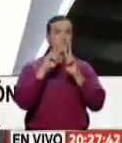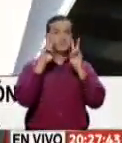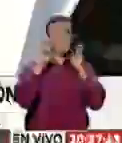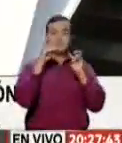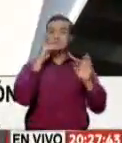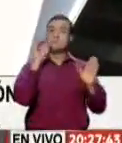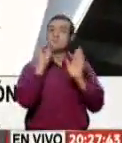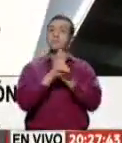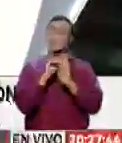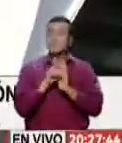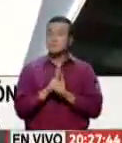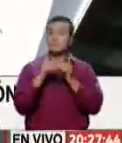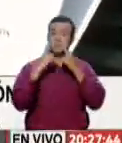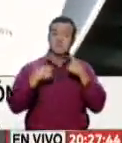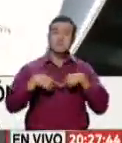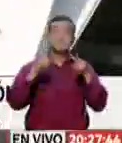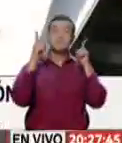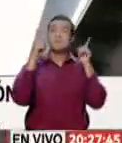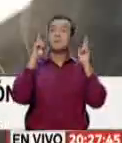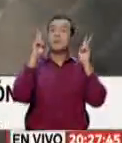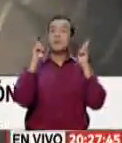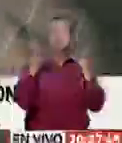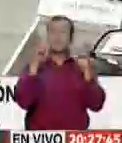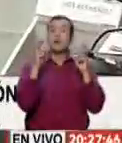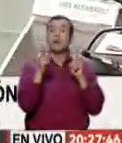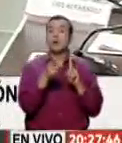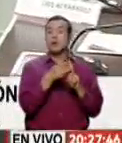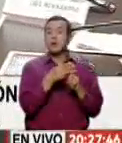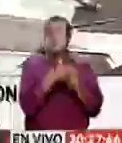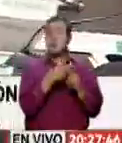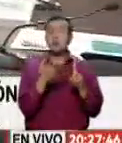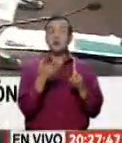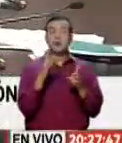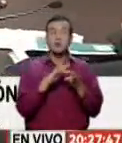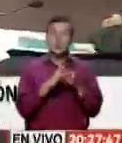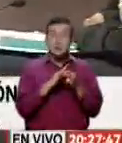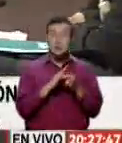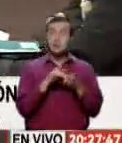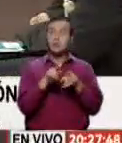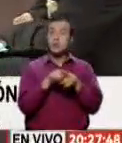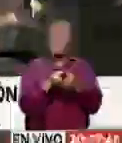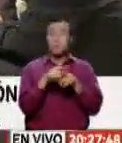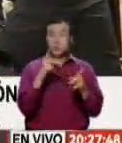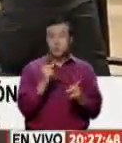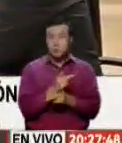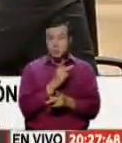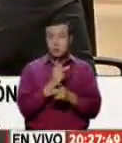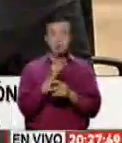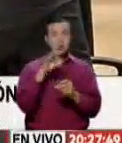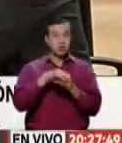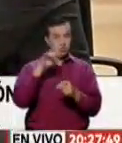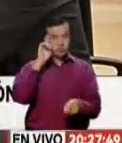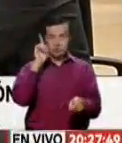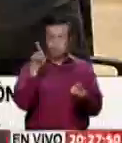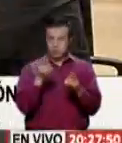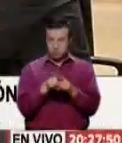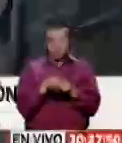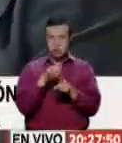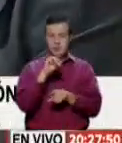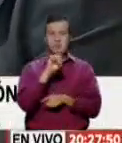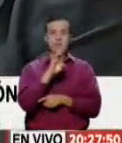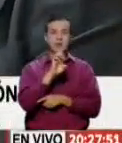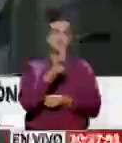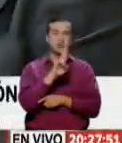de denuncias de difundir información por redes sociales que podrían poner en riesgo el concurso. Con votación unánime, Mentor